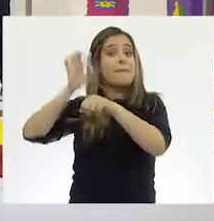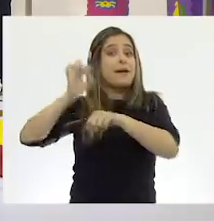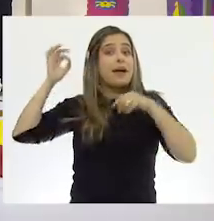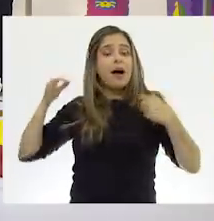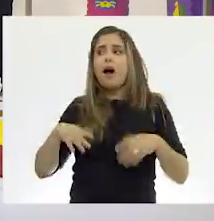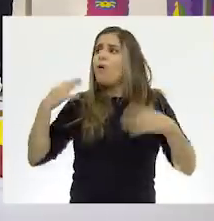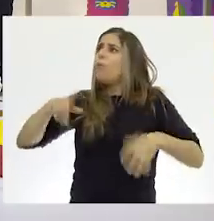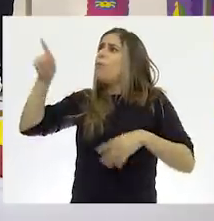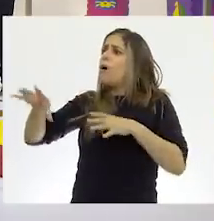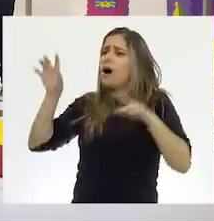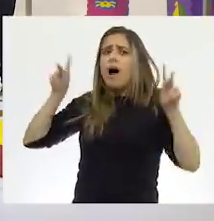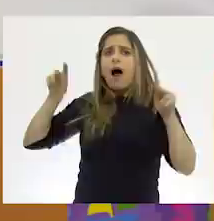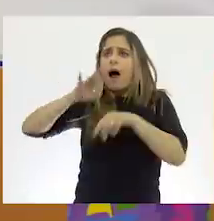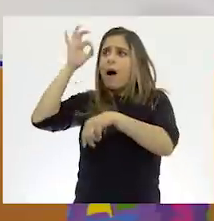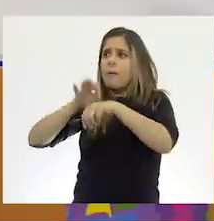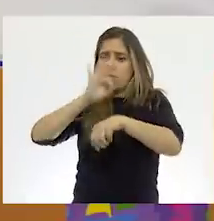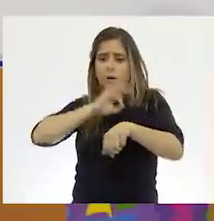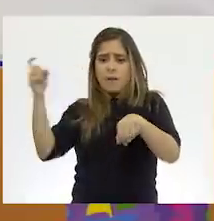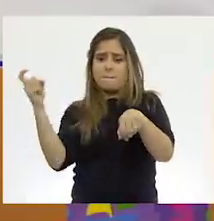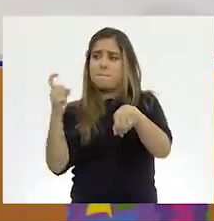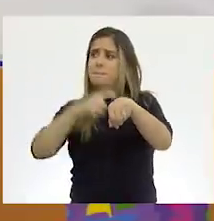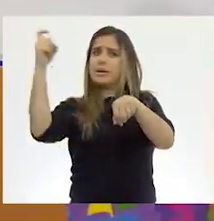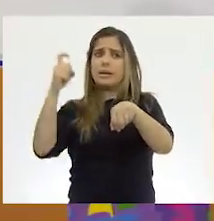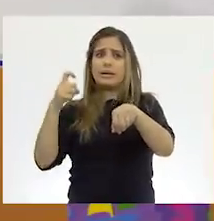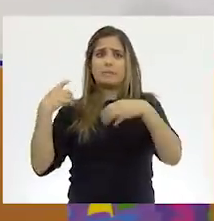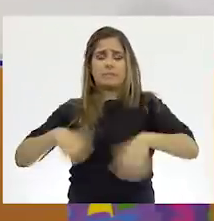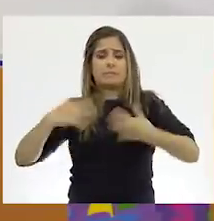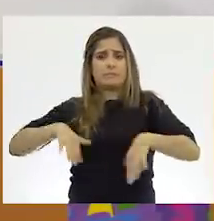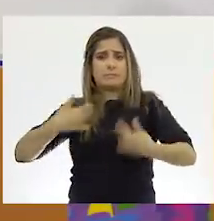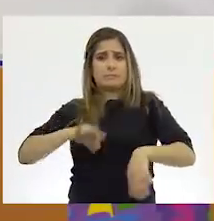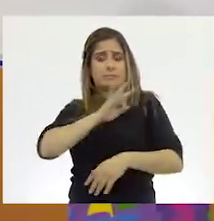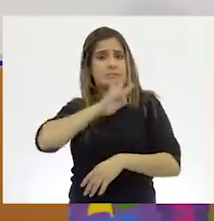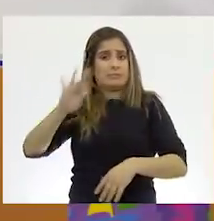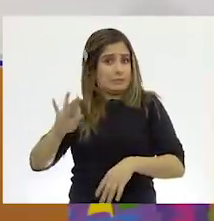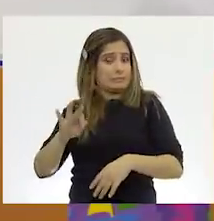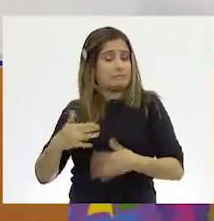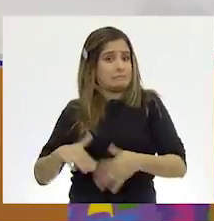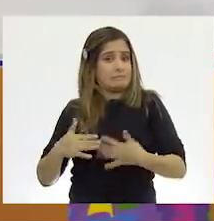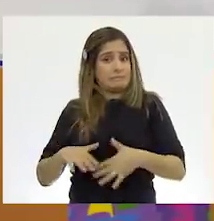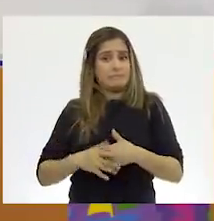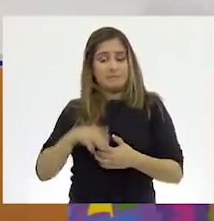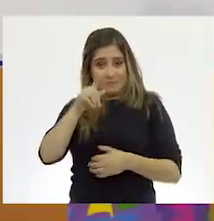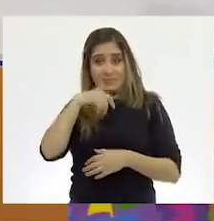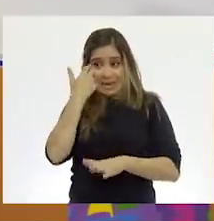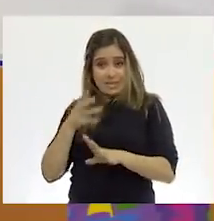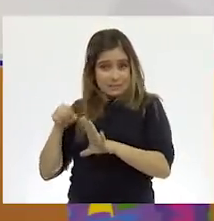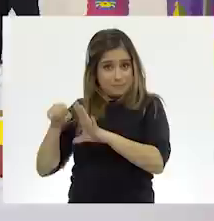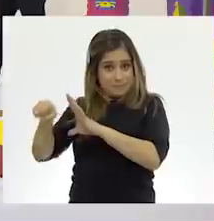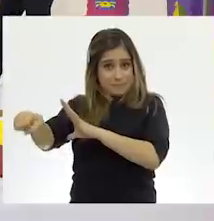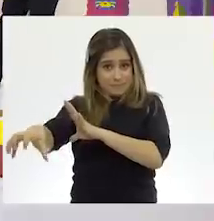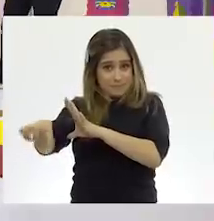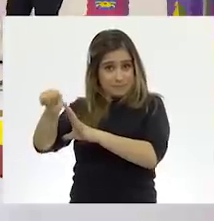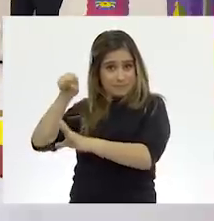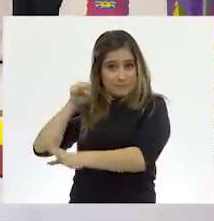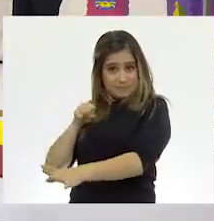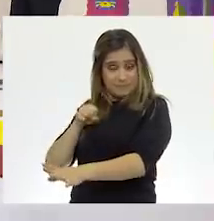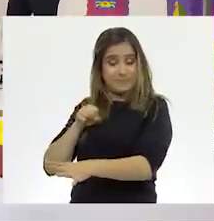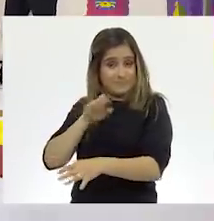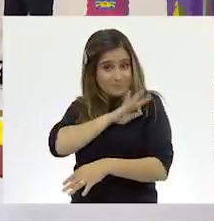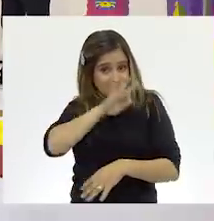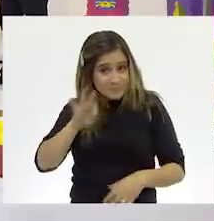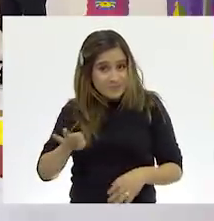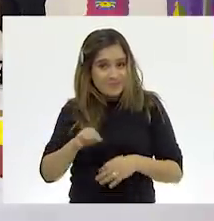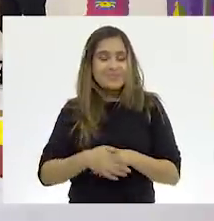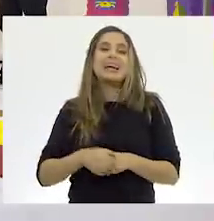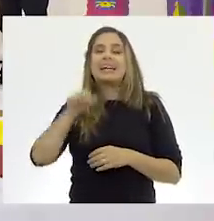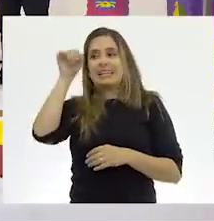tal que me pican? Exacto, porque tenían un aguijón, de acuerdo a la lectura. Entonces, ¿quieres meter primero tu mano? Escoge uno de todos esos. A